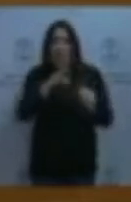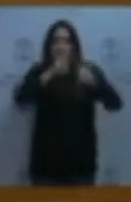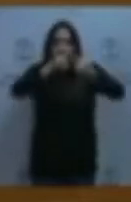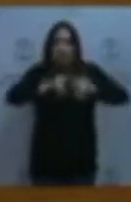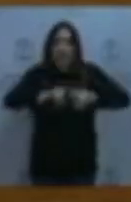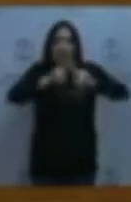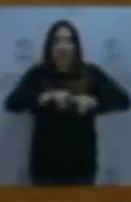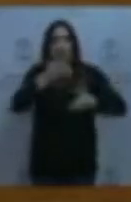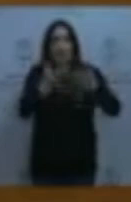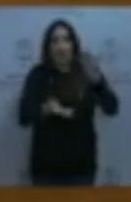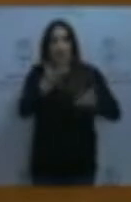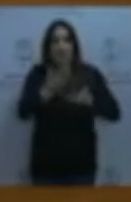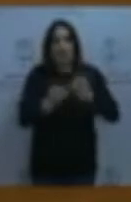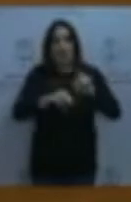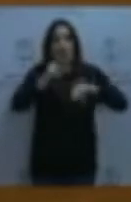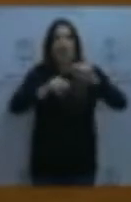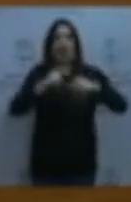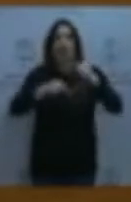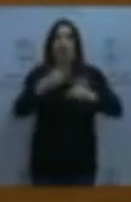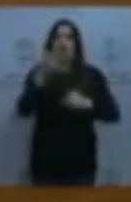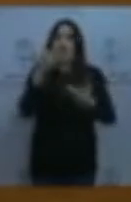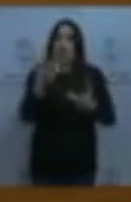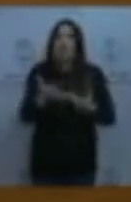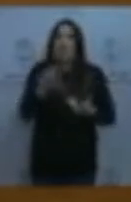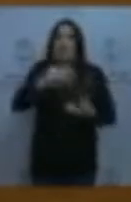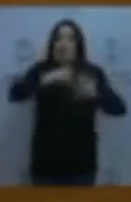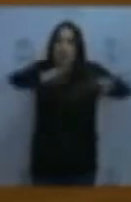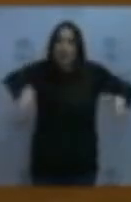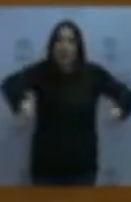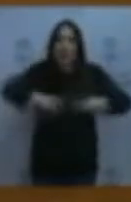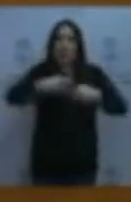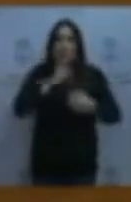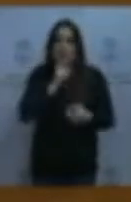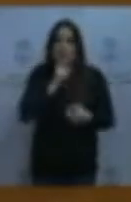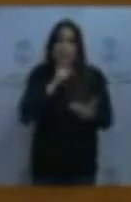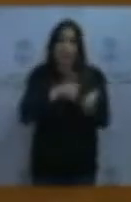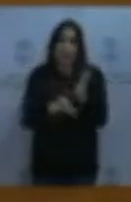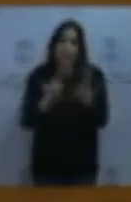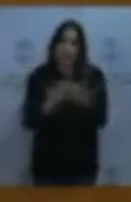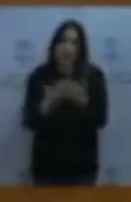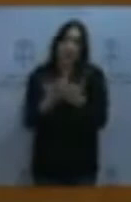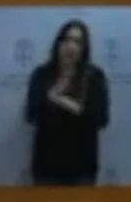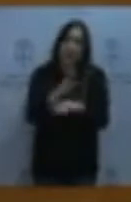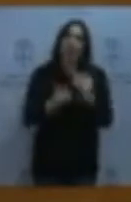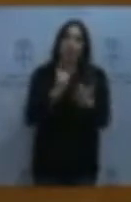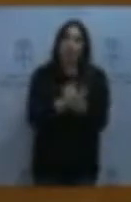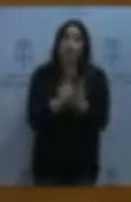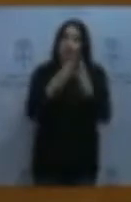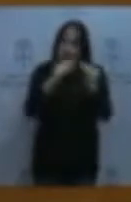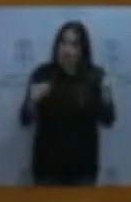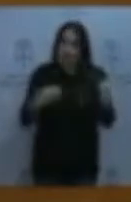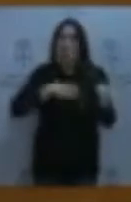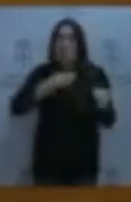y sus posibles necesidades de restauración. Un ejemplo más de cómo la universidad puede ayudar a